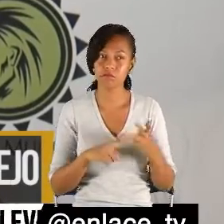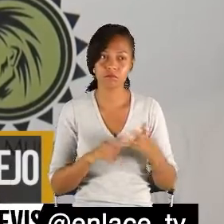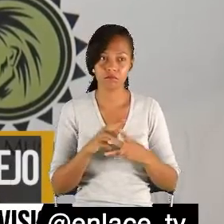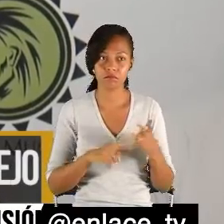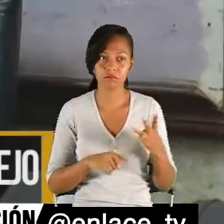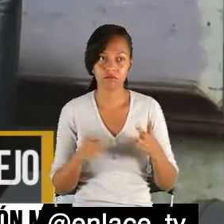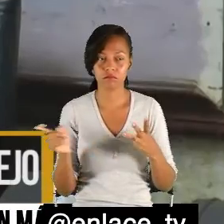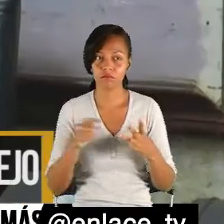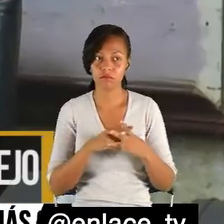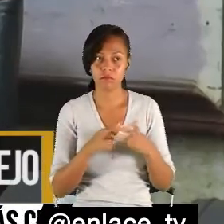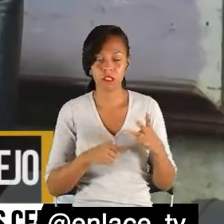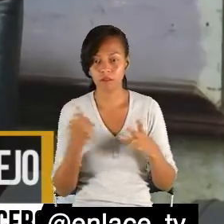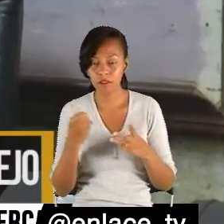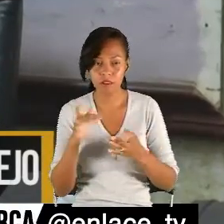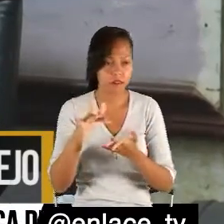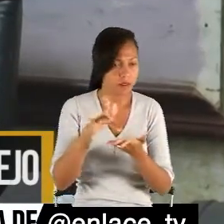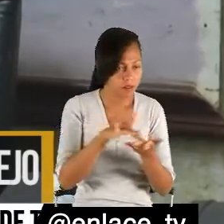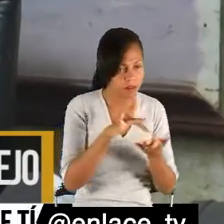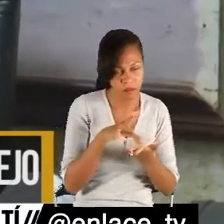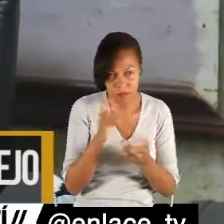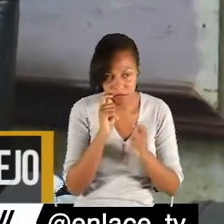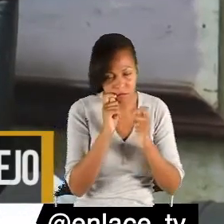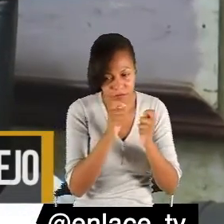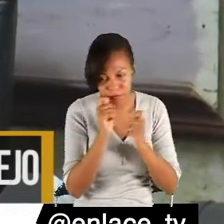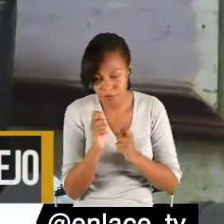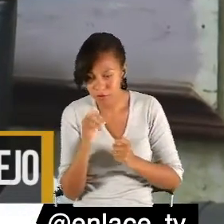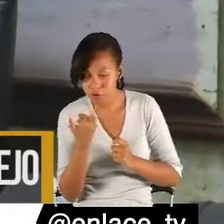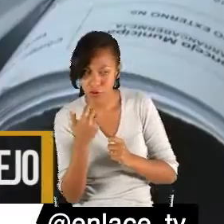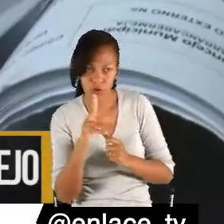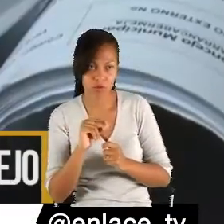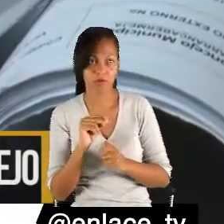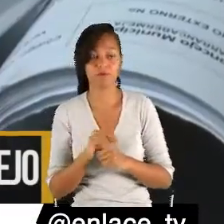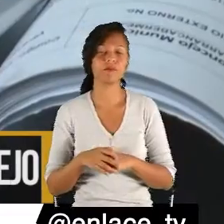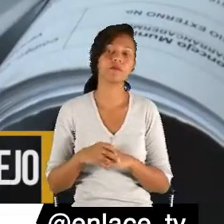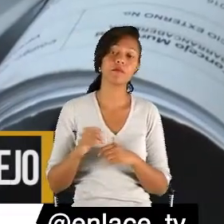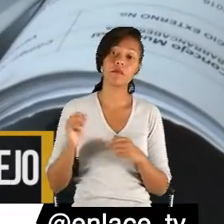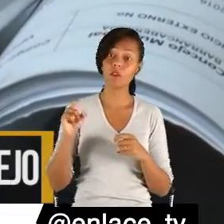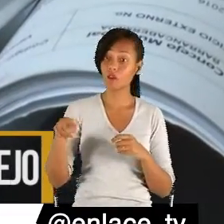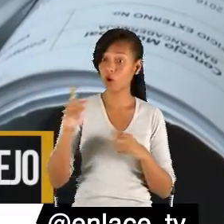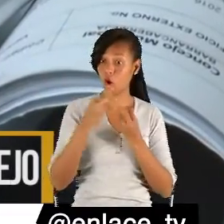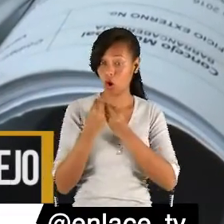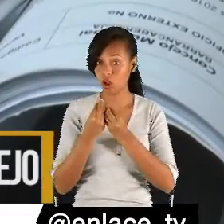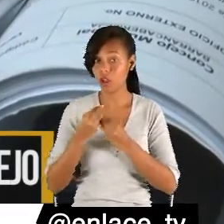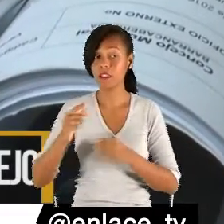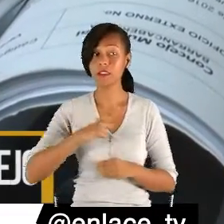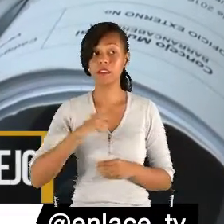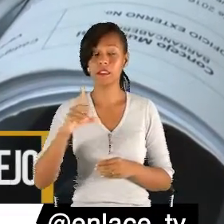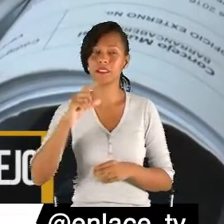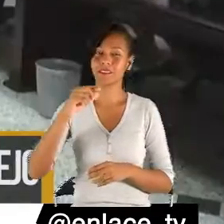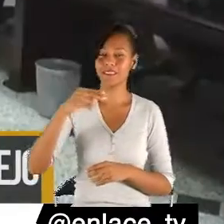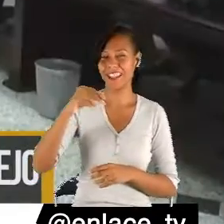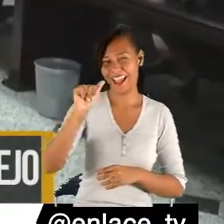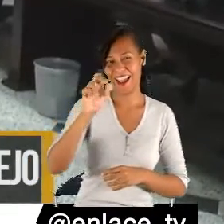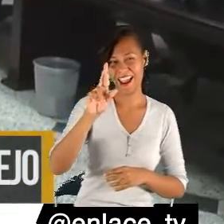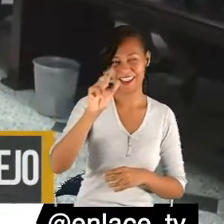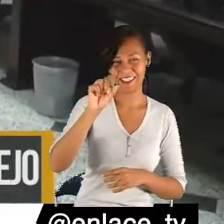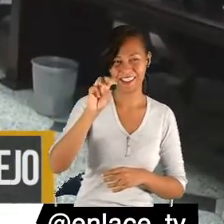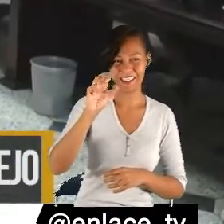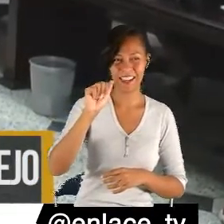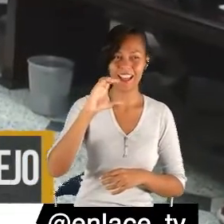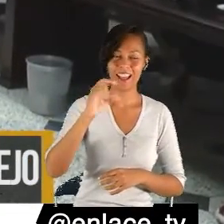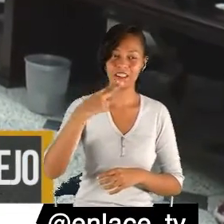establecimientos deportivos hoy comienzan las sesiones ordinarias y según el presidente del consejo y milán h serán para hacer control político a las